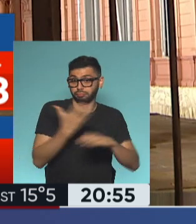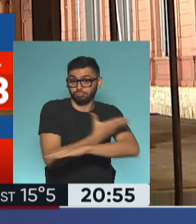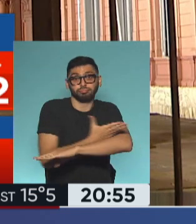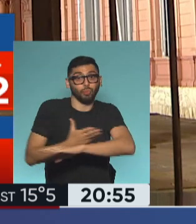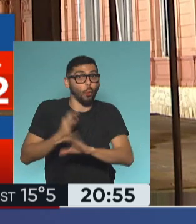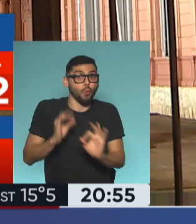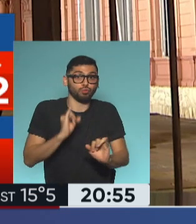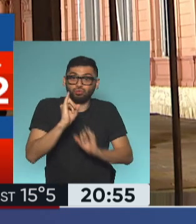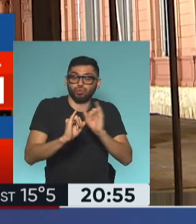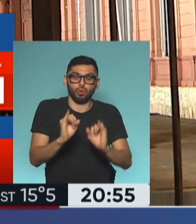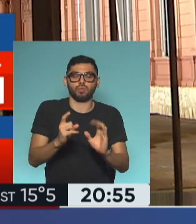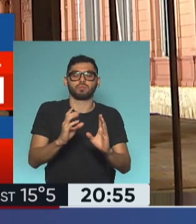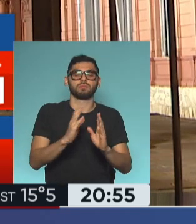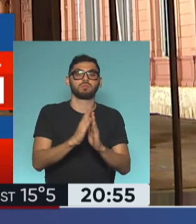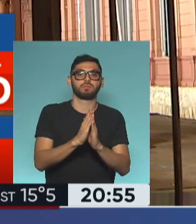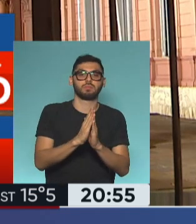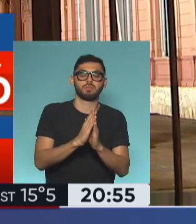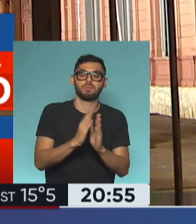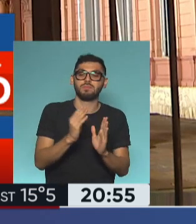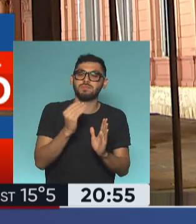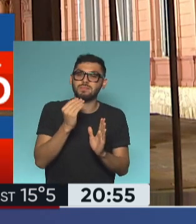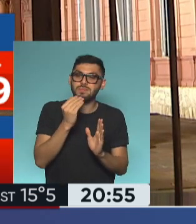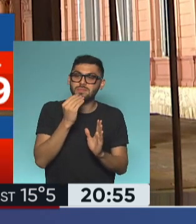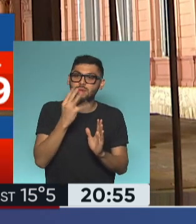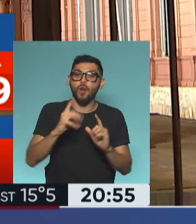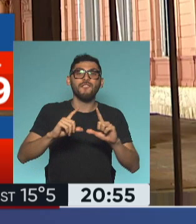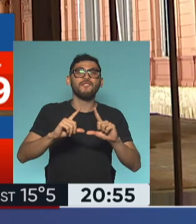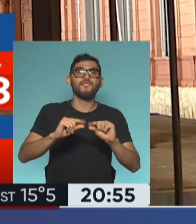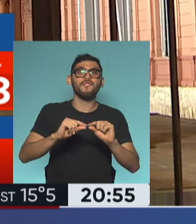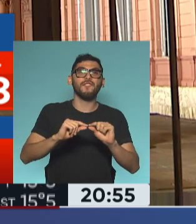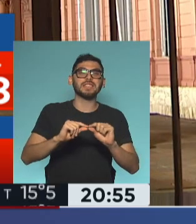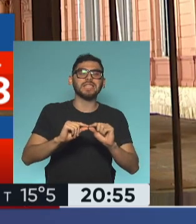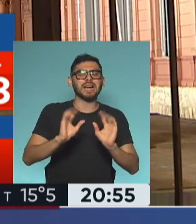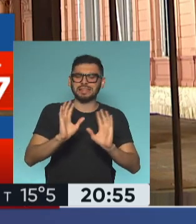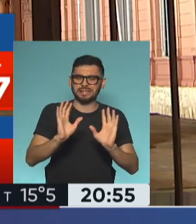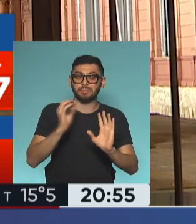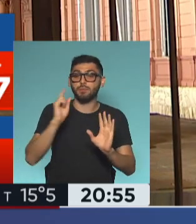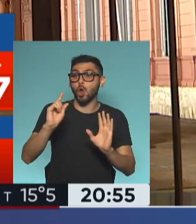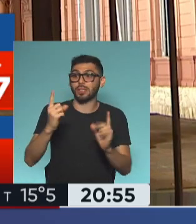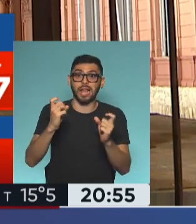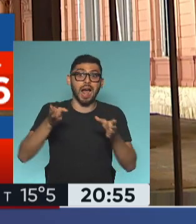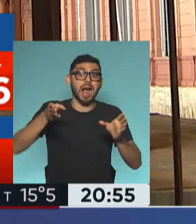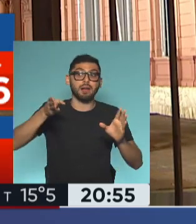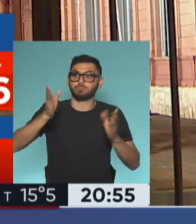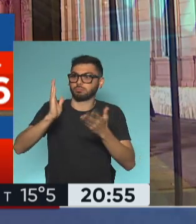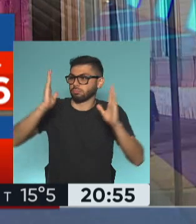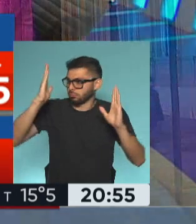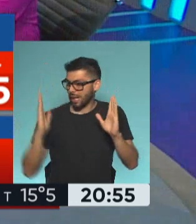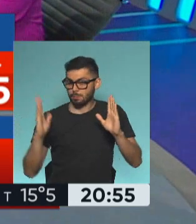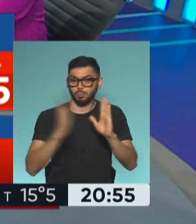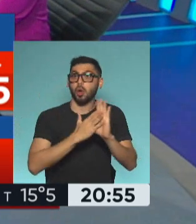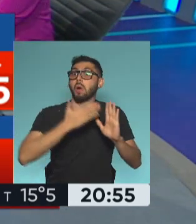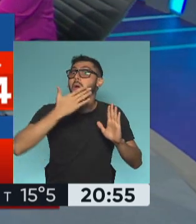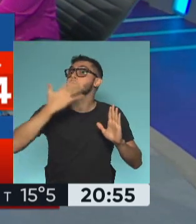que el ideal es no hablar tanto de fechas, pero también hay que poner un límite, ¿no? También hay que poner una